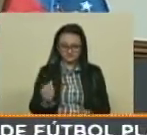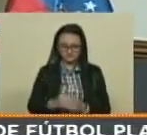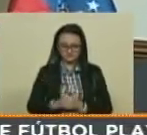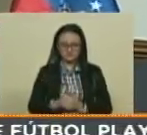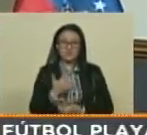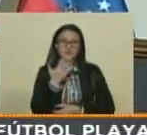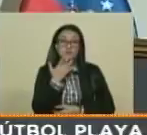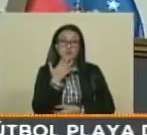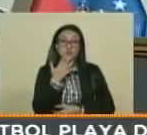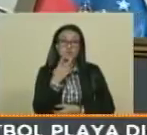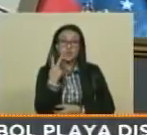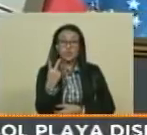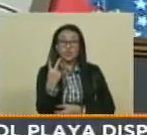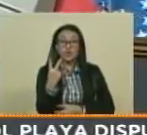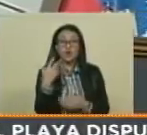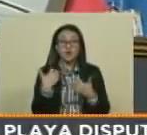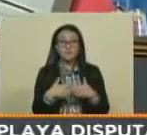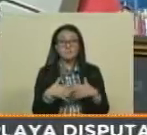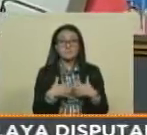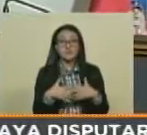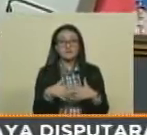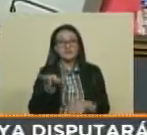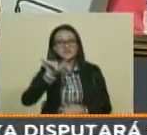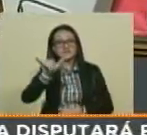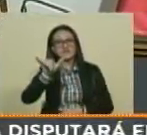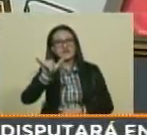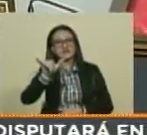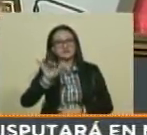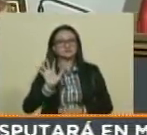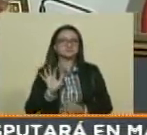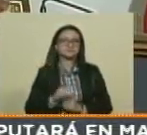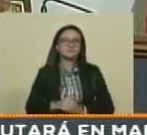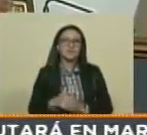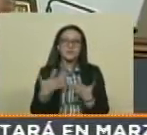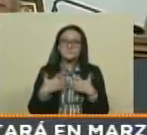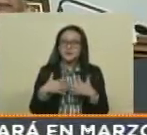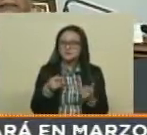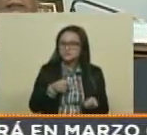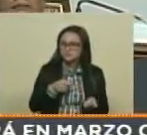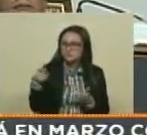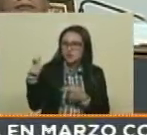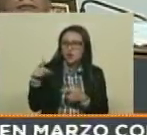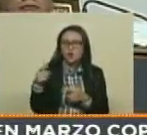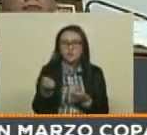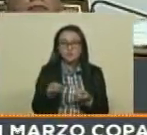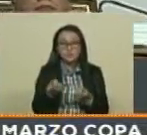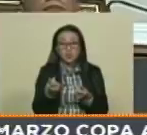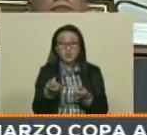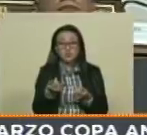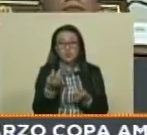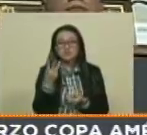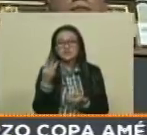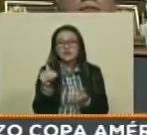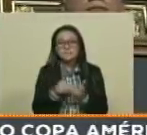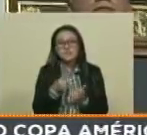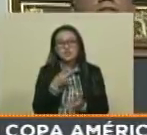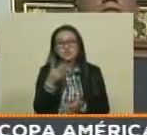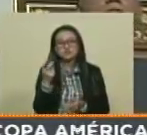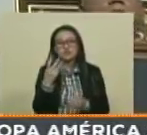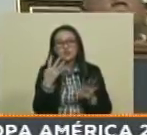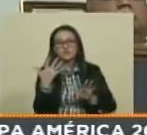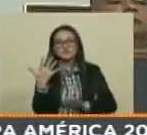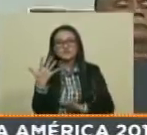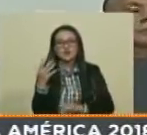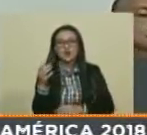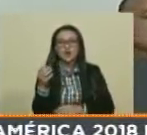Ejemplo 2, la empresa Y estableció un precio de importación de un producto a $3.295